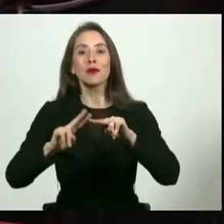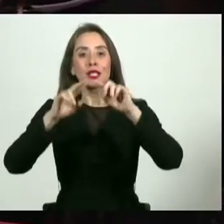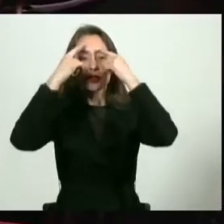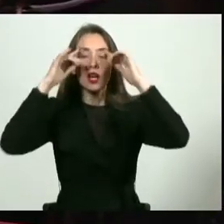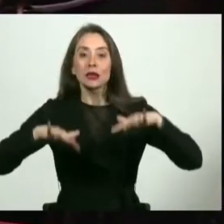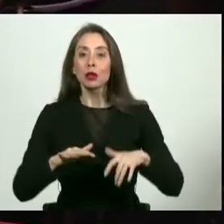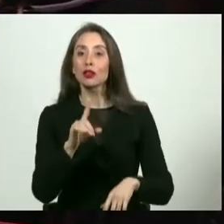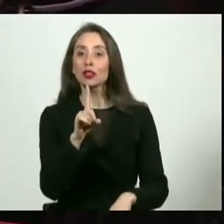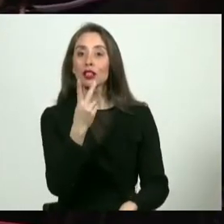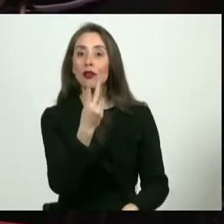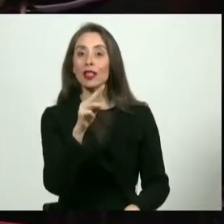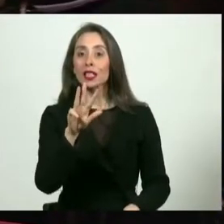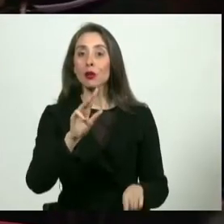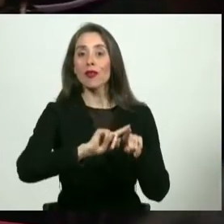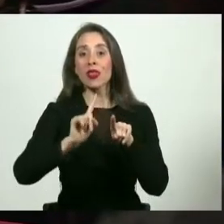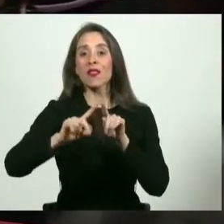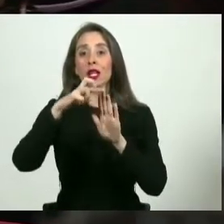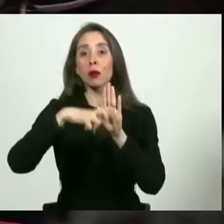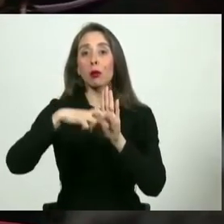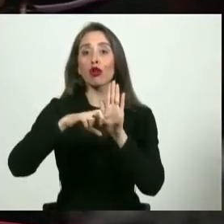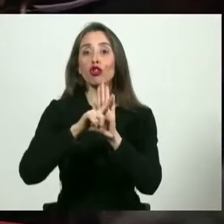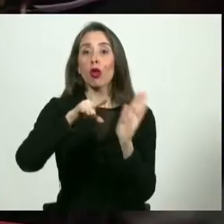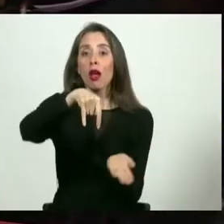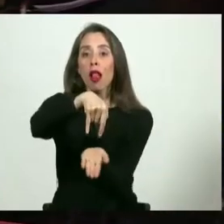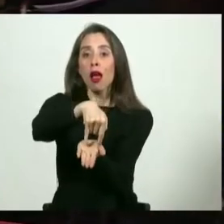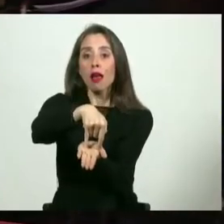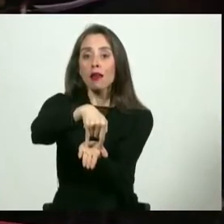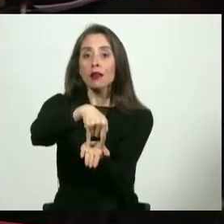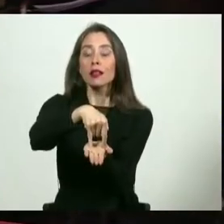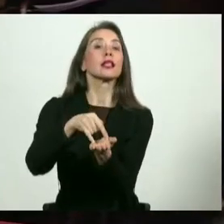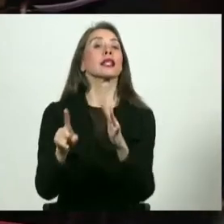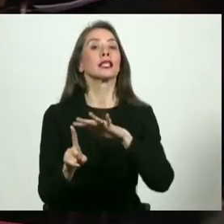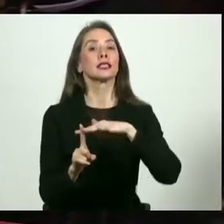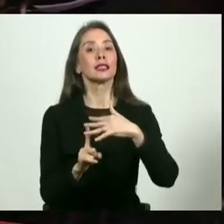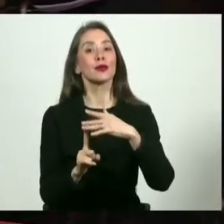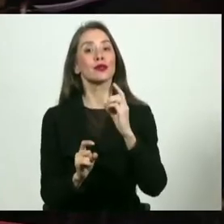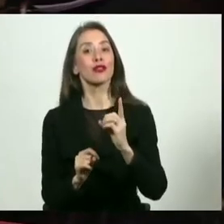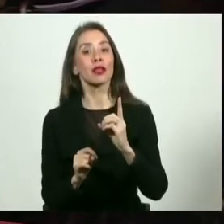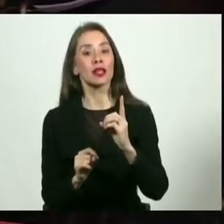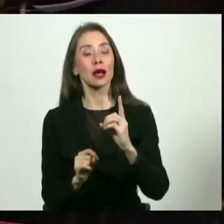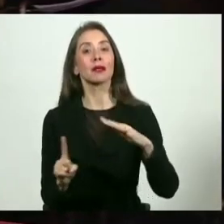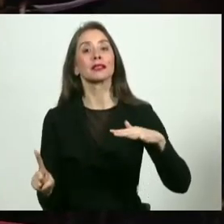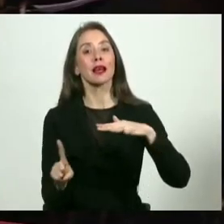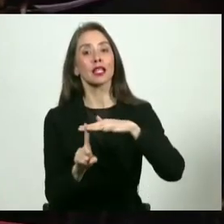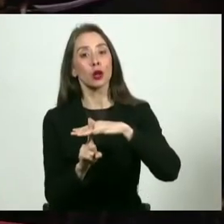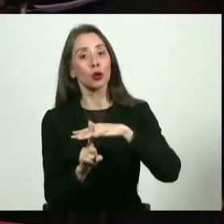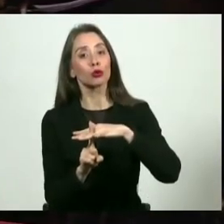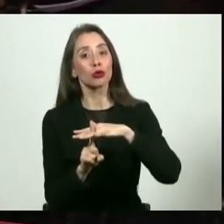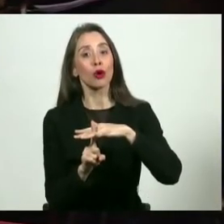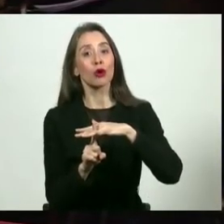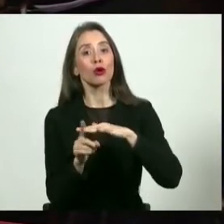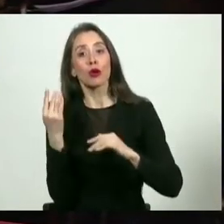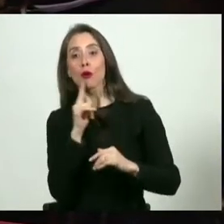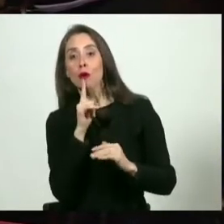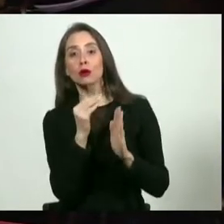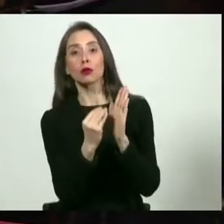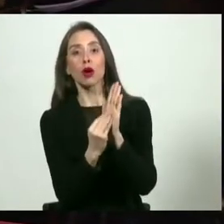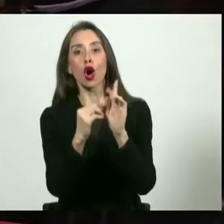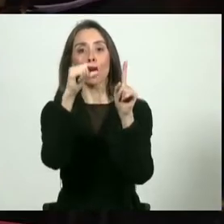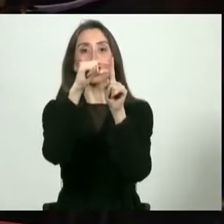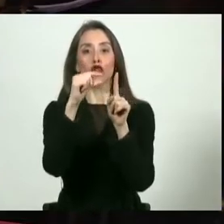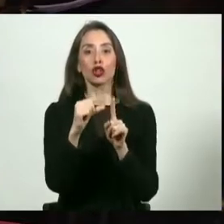hay como 129 proyectos de ley en materia de situación de discapacidad, de inclusión últimamente, incorporando